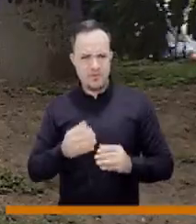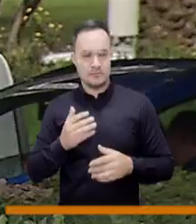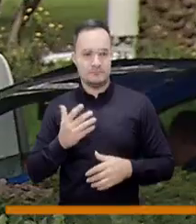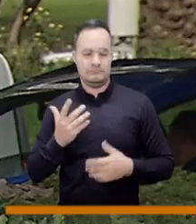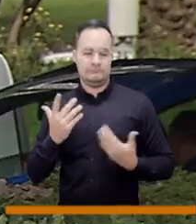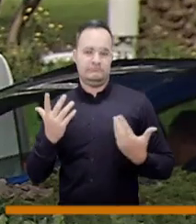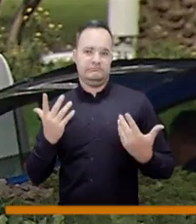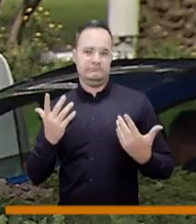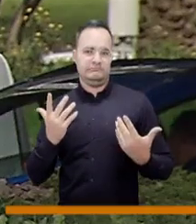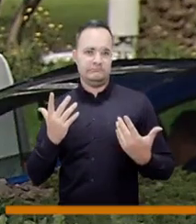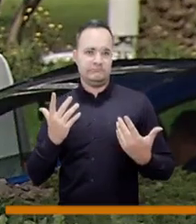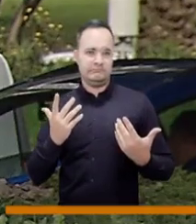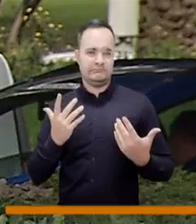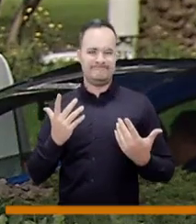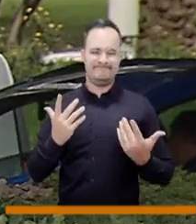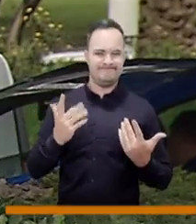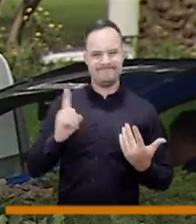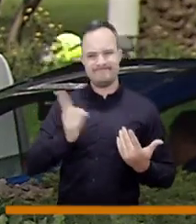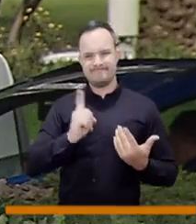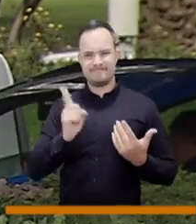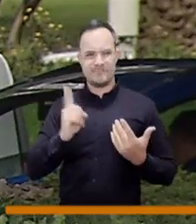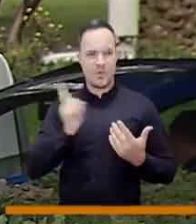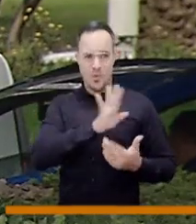vida del otro. Ahí sí, pues eso